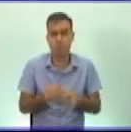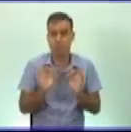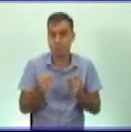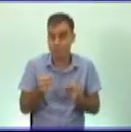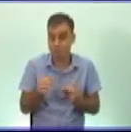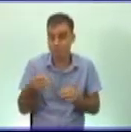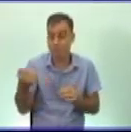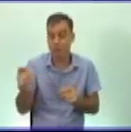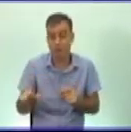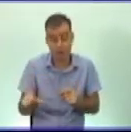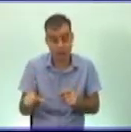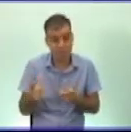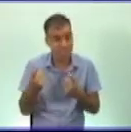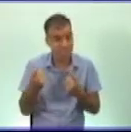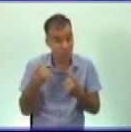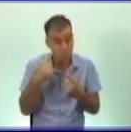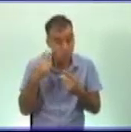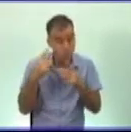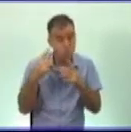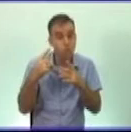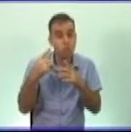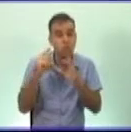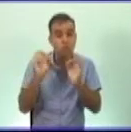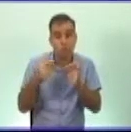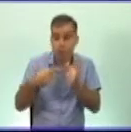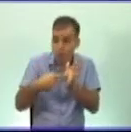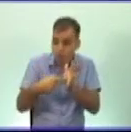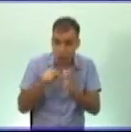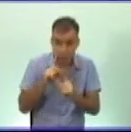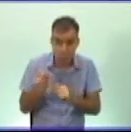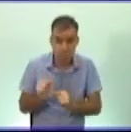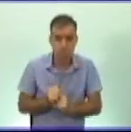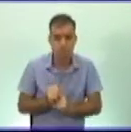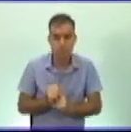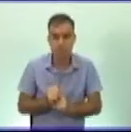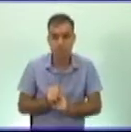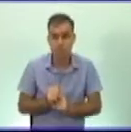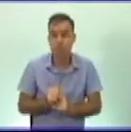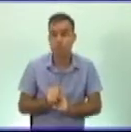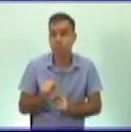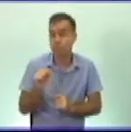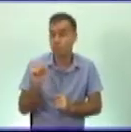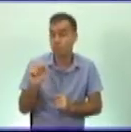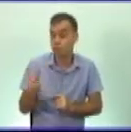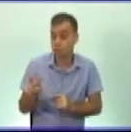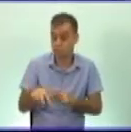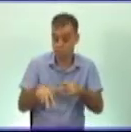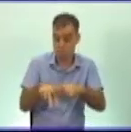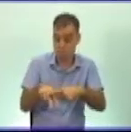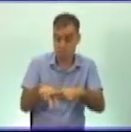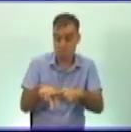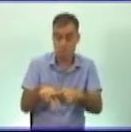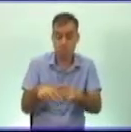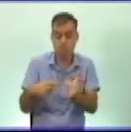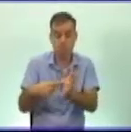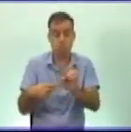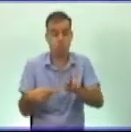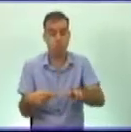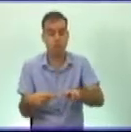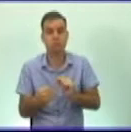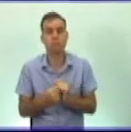lateral, que esa área lateral es 2 veces pi por el radio, por la altura, porque es un rectángulo que tenemos ahí.